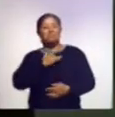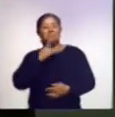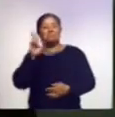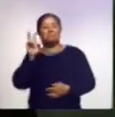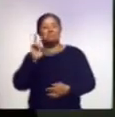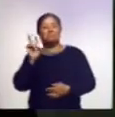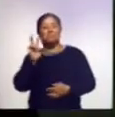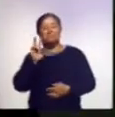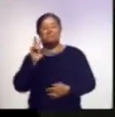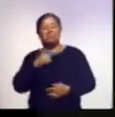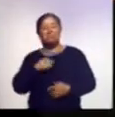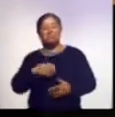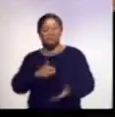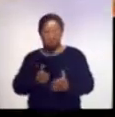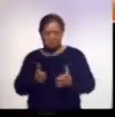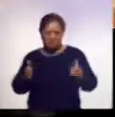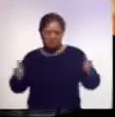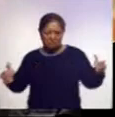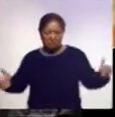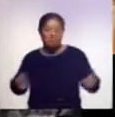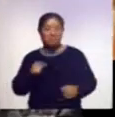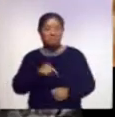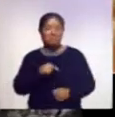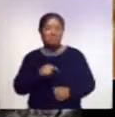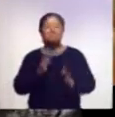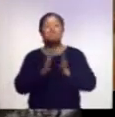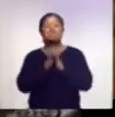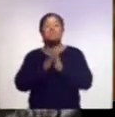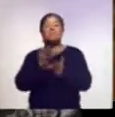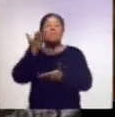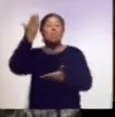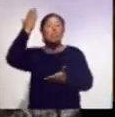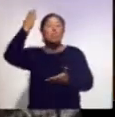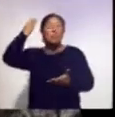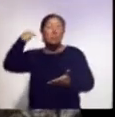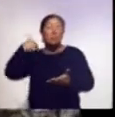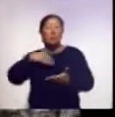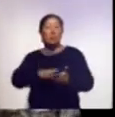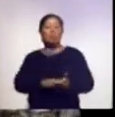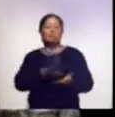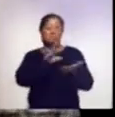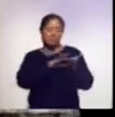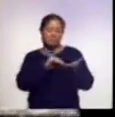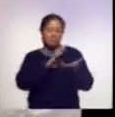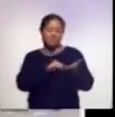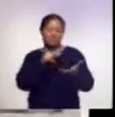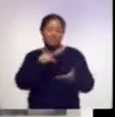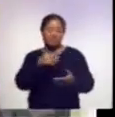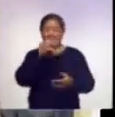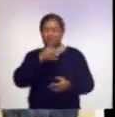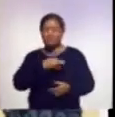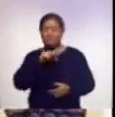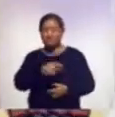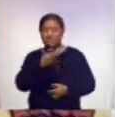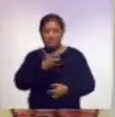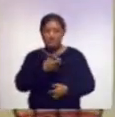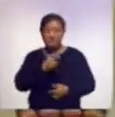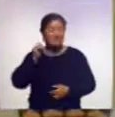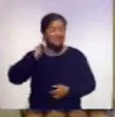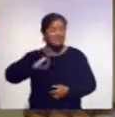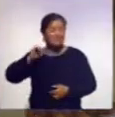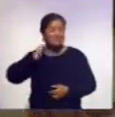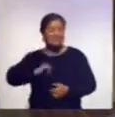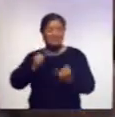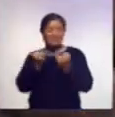creciendo. La lactancia materna se practica desde tiempos remotos. Documentos narran que esta es tan antigua como la